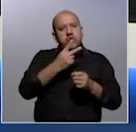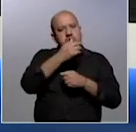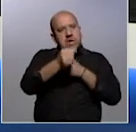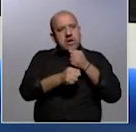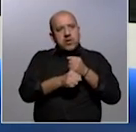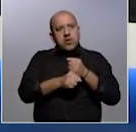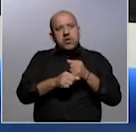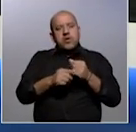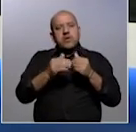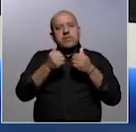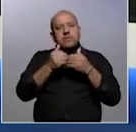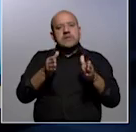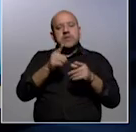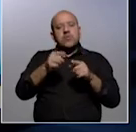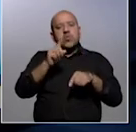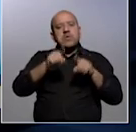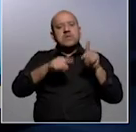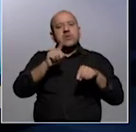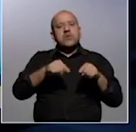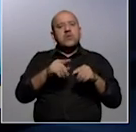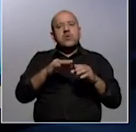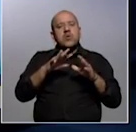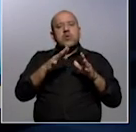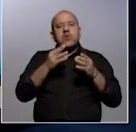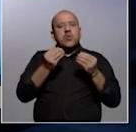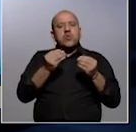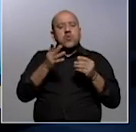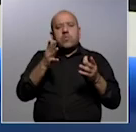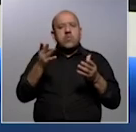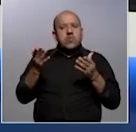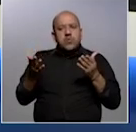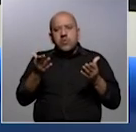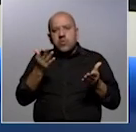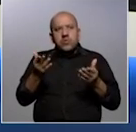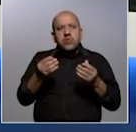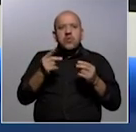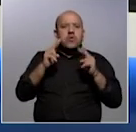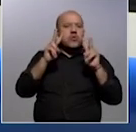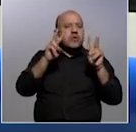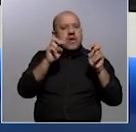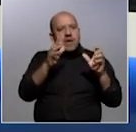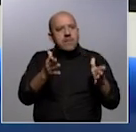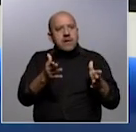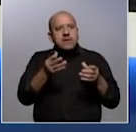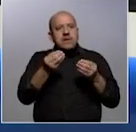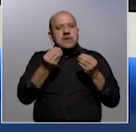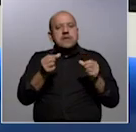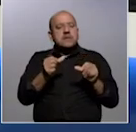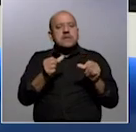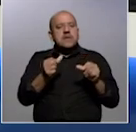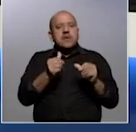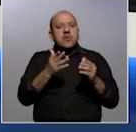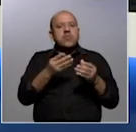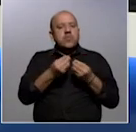gestión bueno el cargo como como como te has enfrentado los temas que se han abordado que han sido